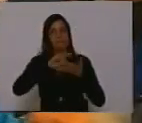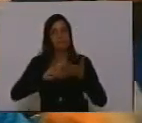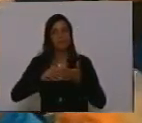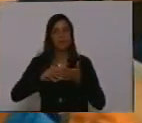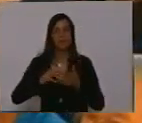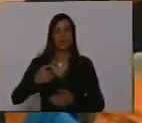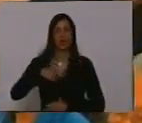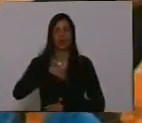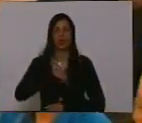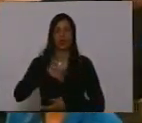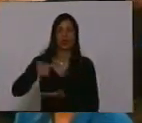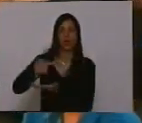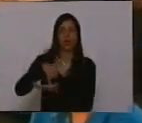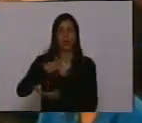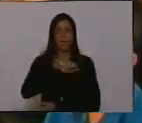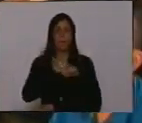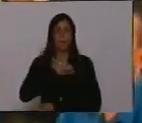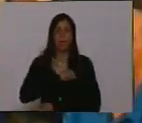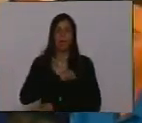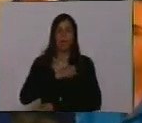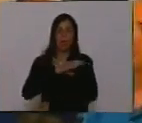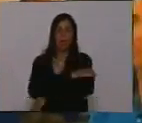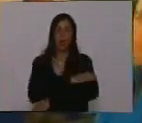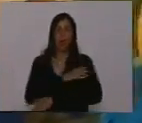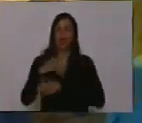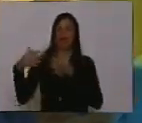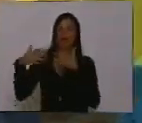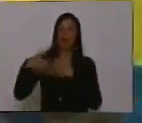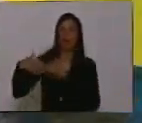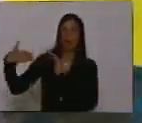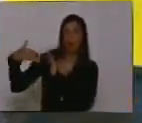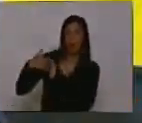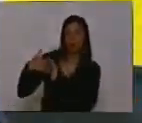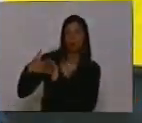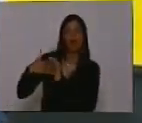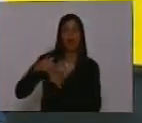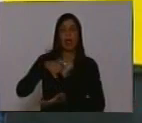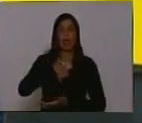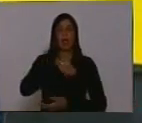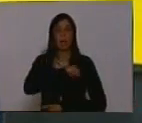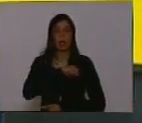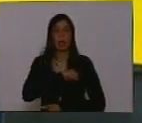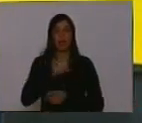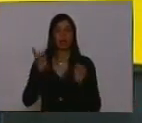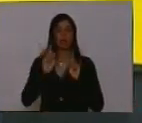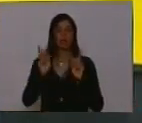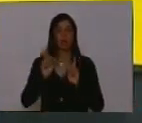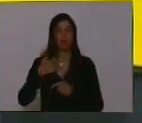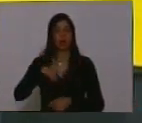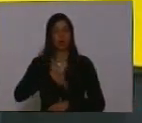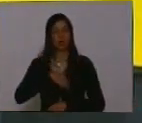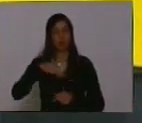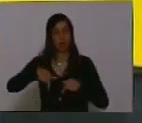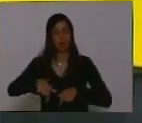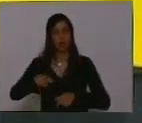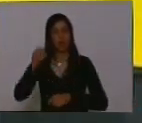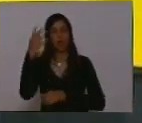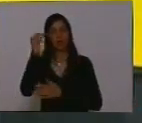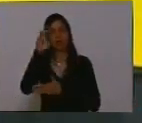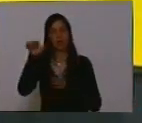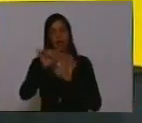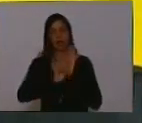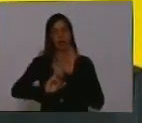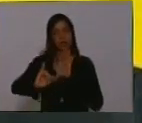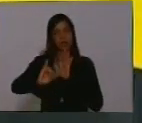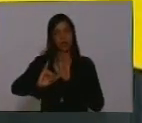vamos a doblegarnos ante las amenazas del imperio. Y a esos soldados les enviamos nosotros entonces, desde esta Asamblea Nacional